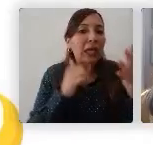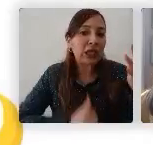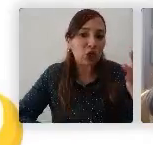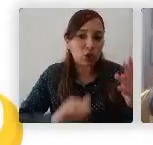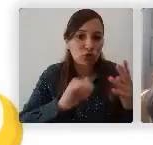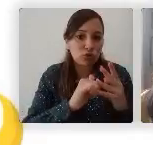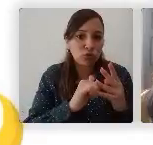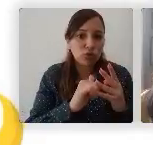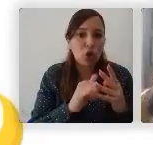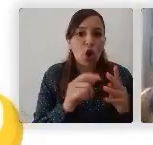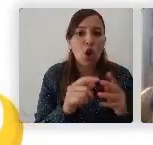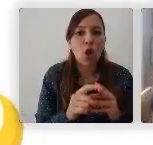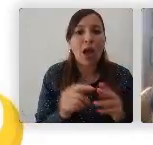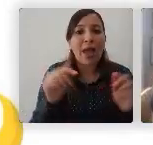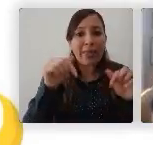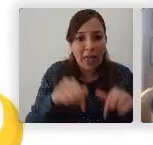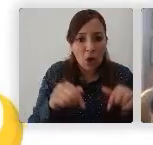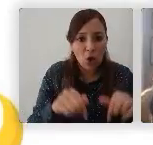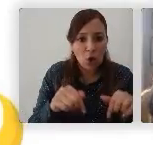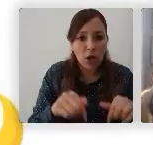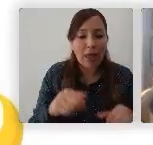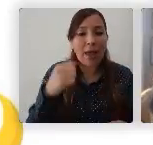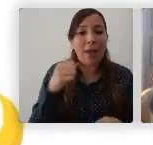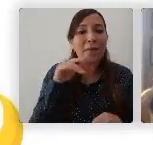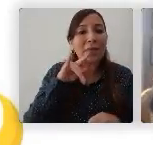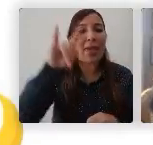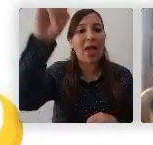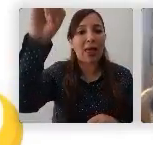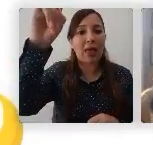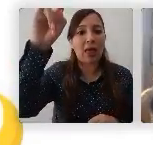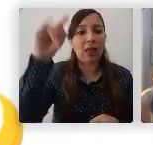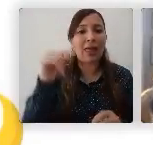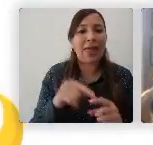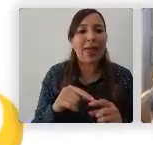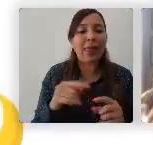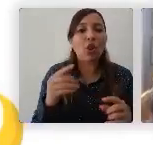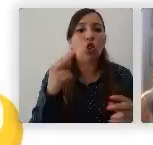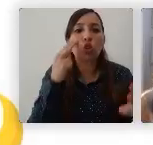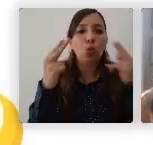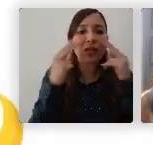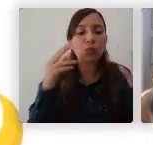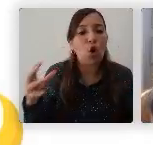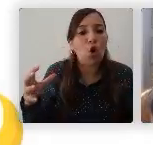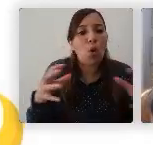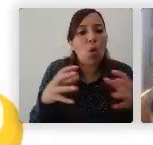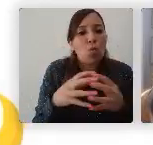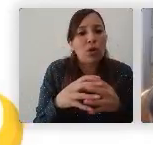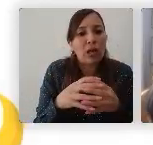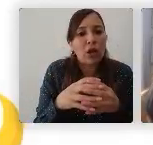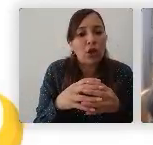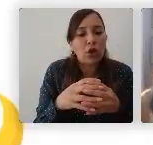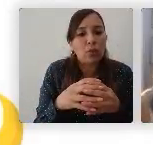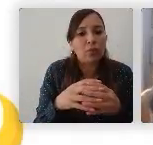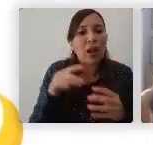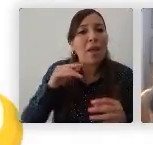o están comenzando a viajar y esto no solamente pasa con aquellos que están interesados en turismo comunitario sino a nivel general viajan con las personas